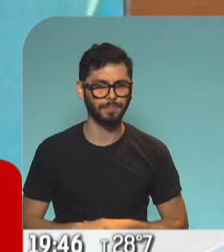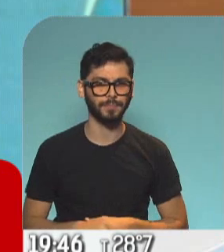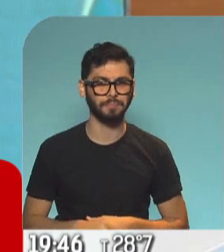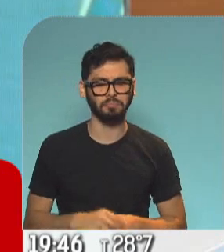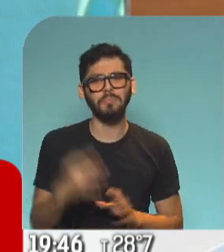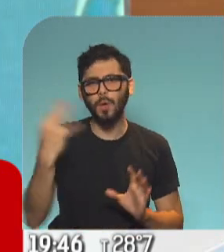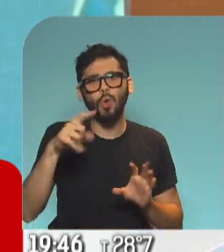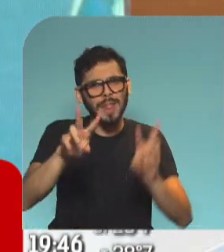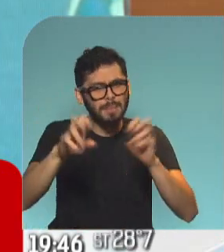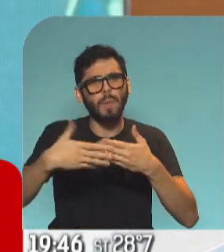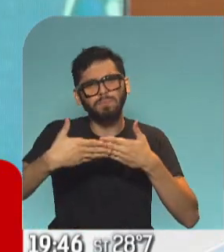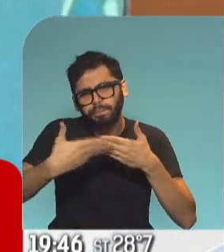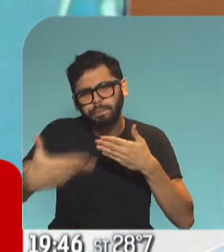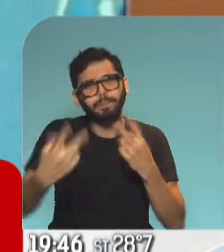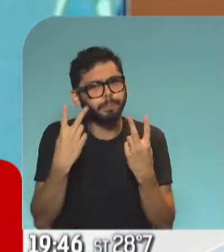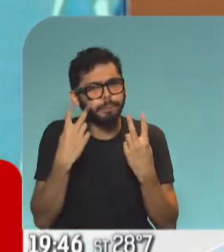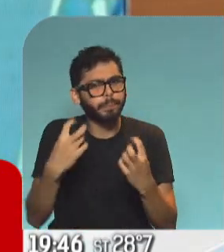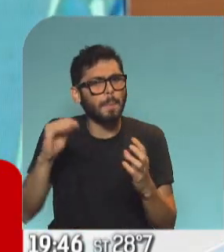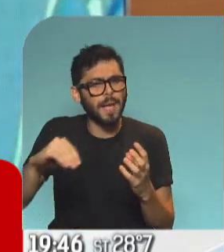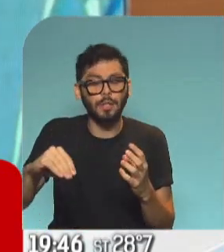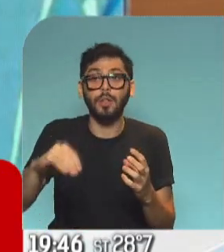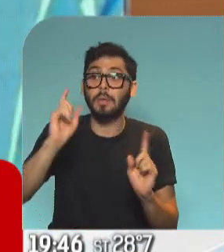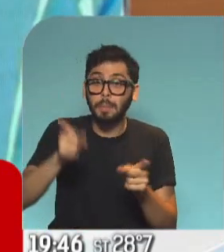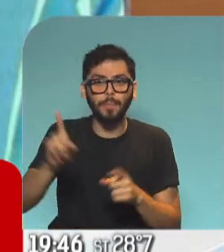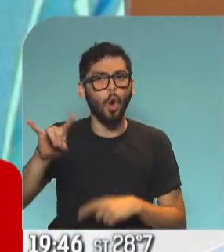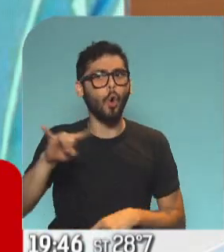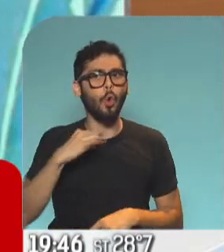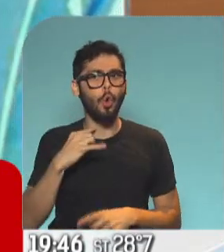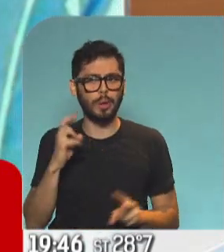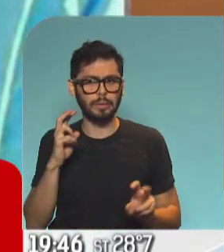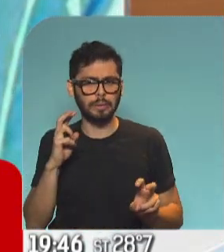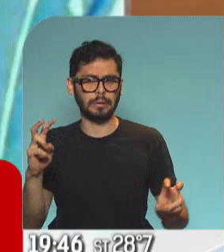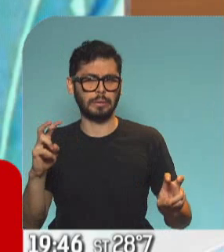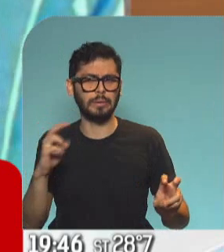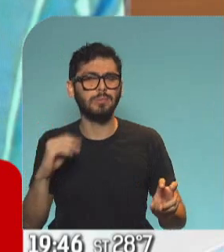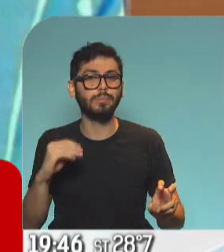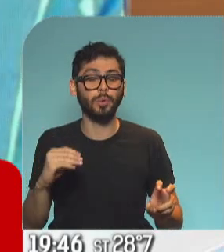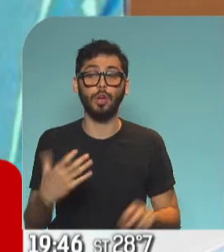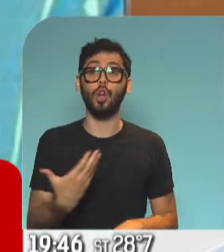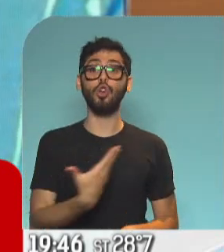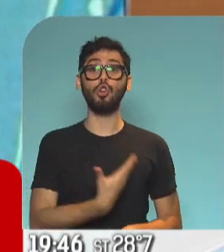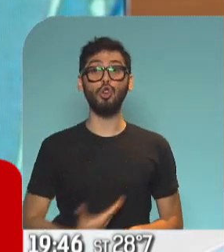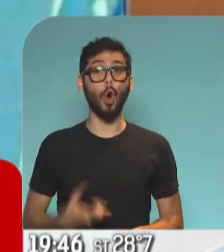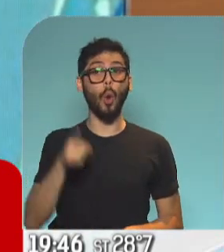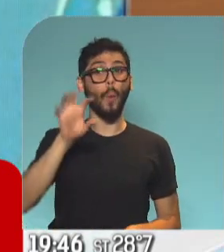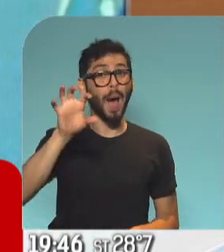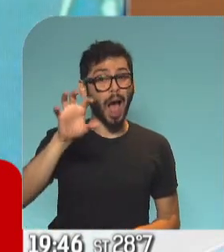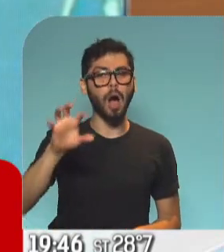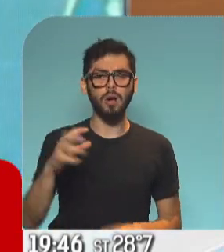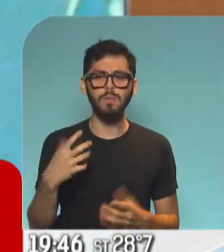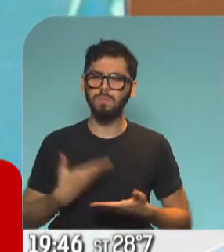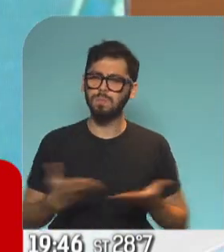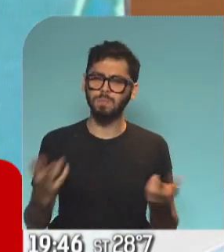seguramente y también hubo hoy en Jujuy ruido con el tema de la vacunación porque el propio gobernador reconoció que